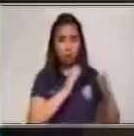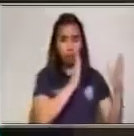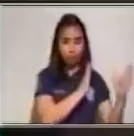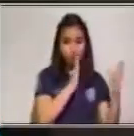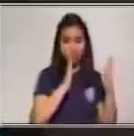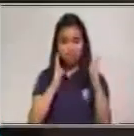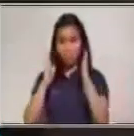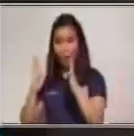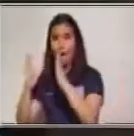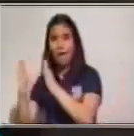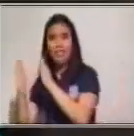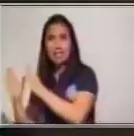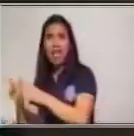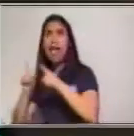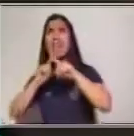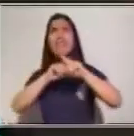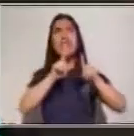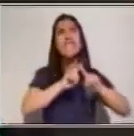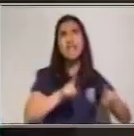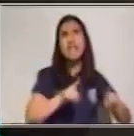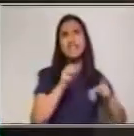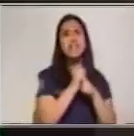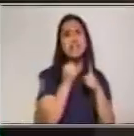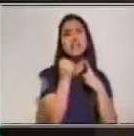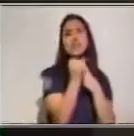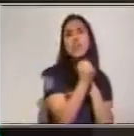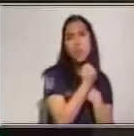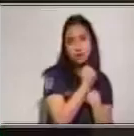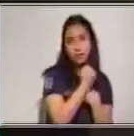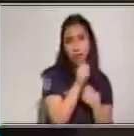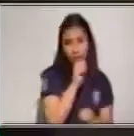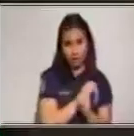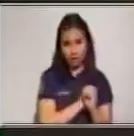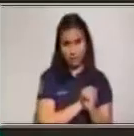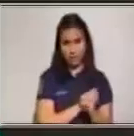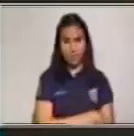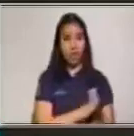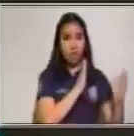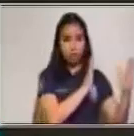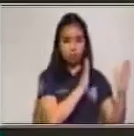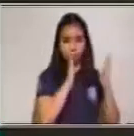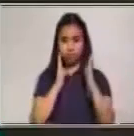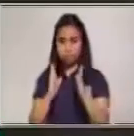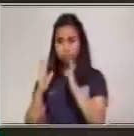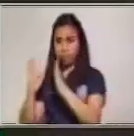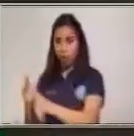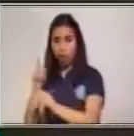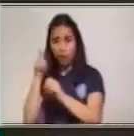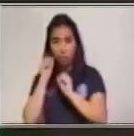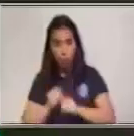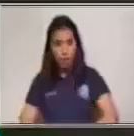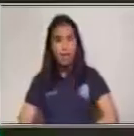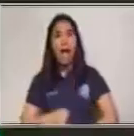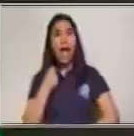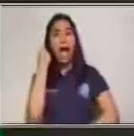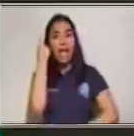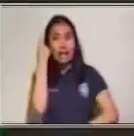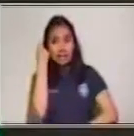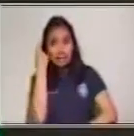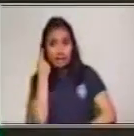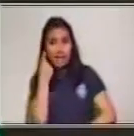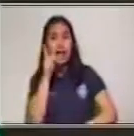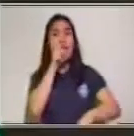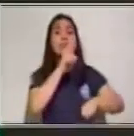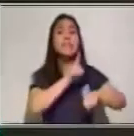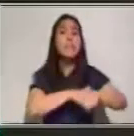sucesos sobre un tema, de tal forma que se visualice con claridad la relación temporal entre ellos.